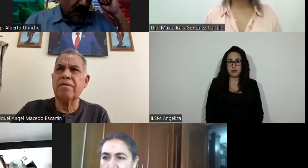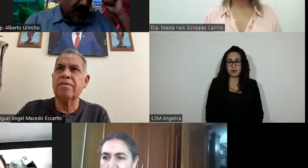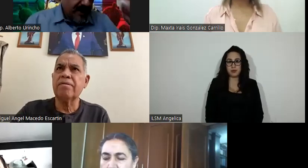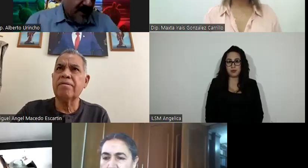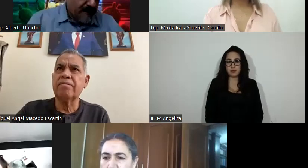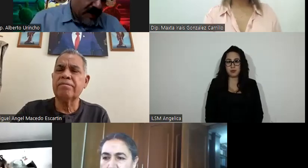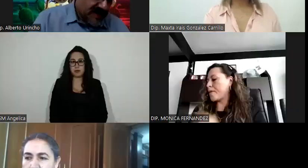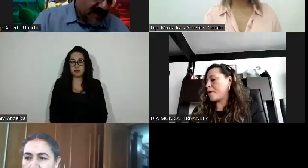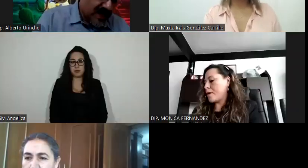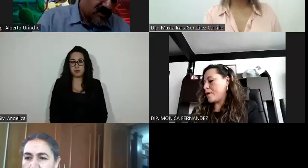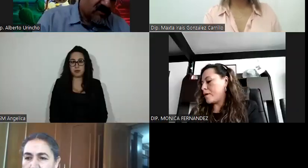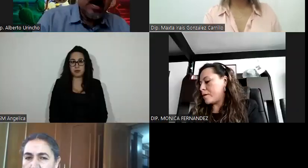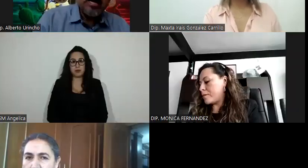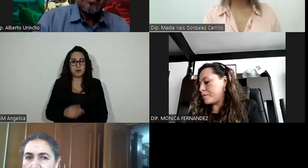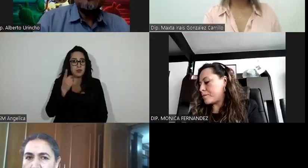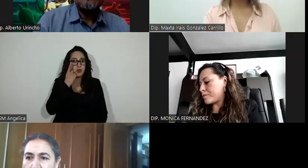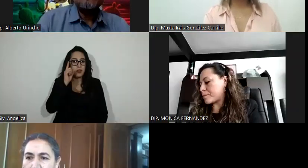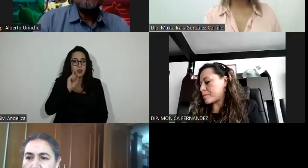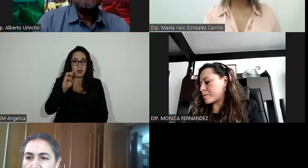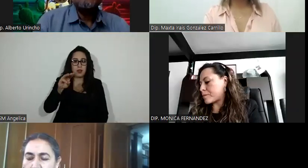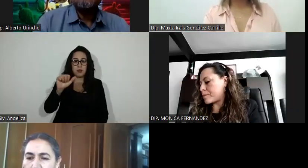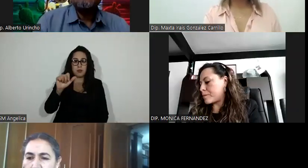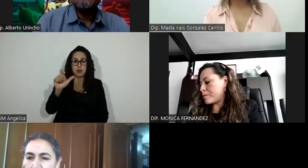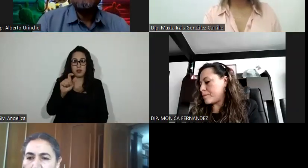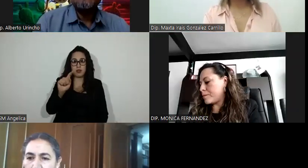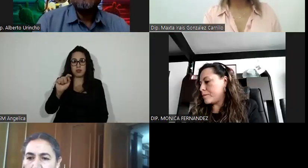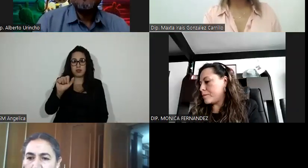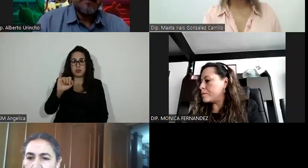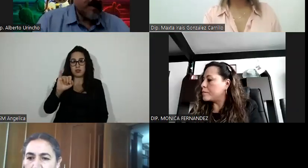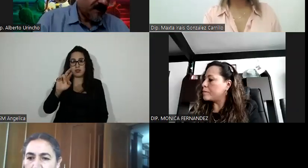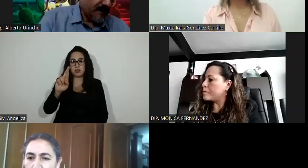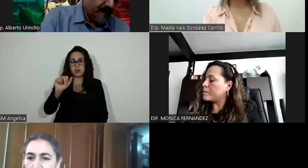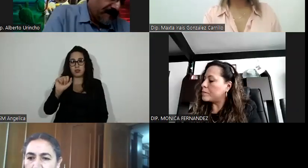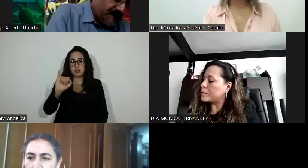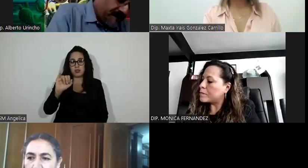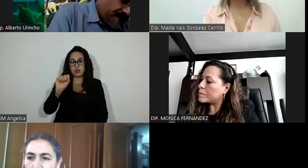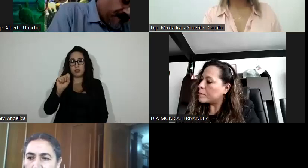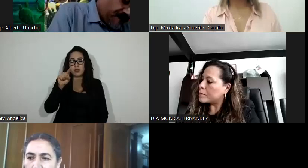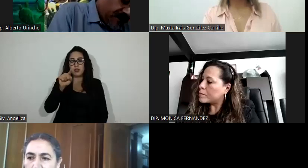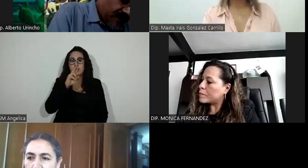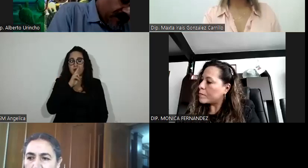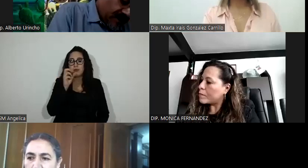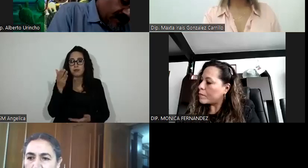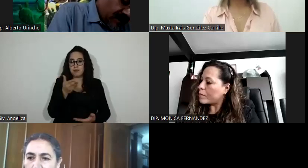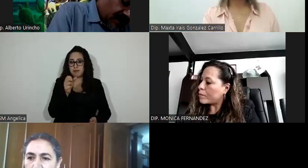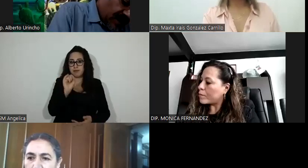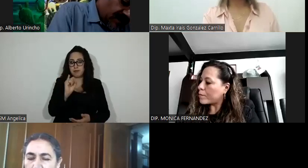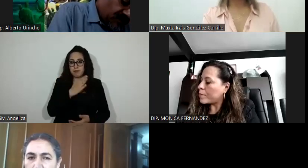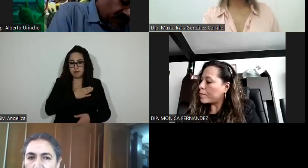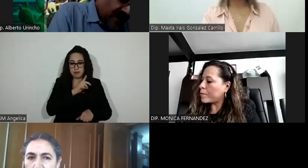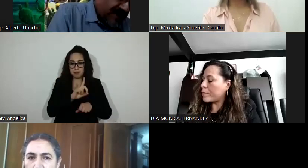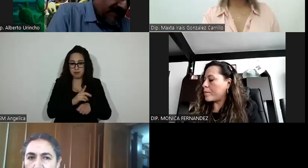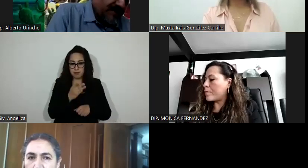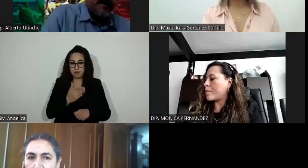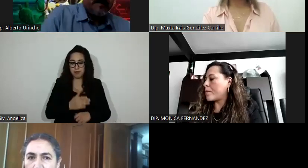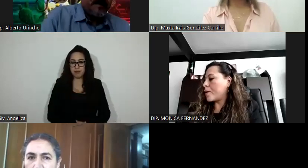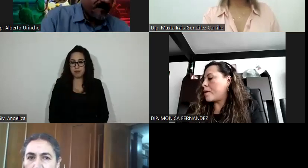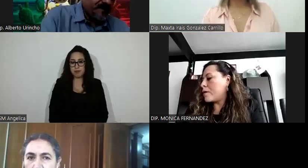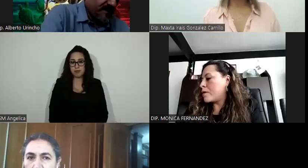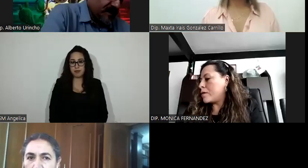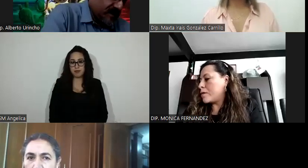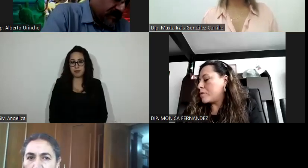Diputada Mazta Yeráis González. Mazta González, presente. Buen día. Gracias, diputada.